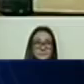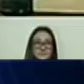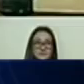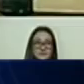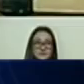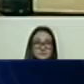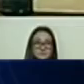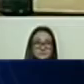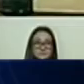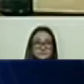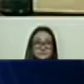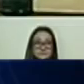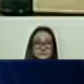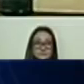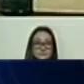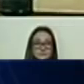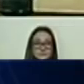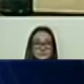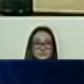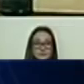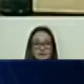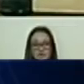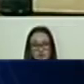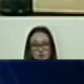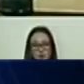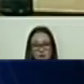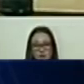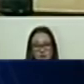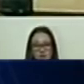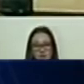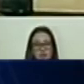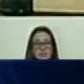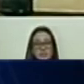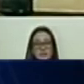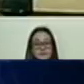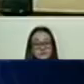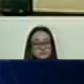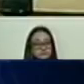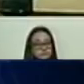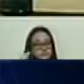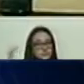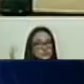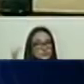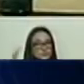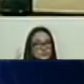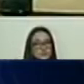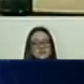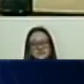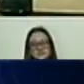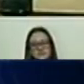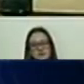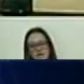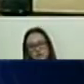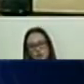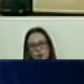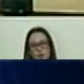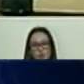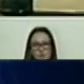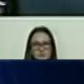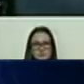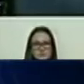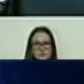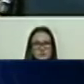Los historiadores tendrán que escribir esta etapa y quedarán registrados en la historia de la indignidad